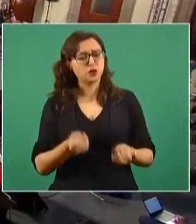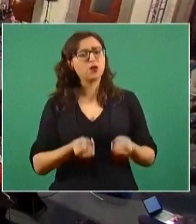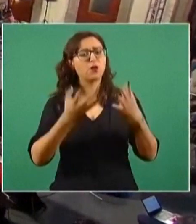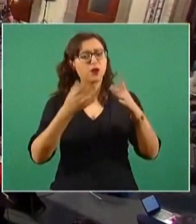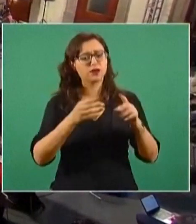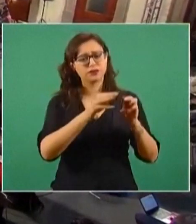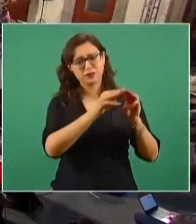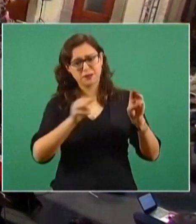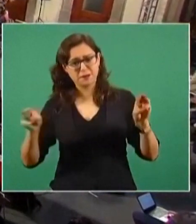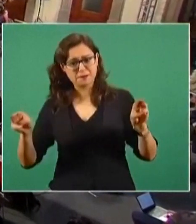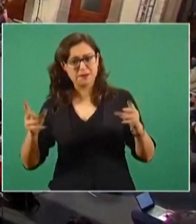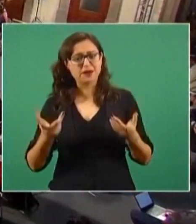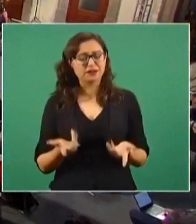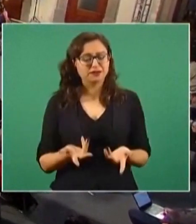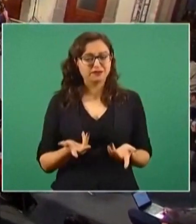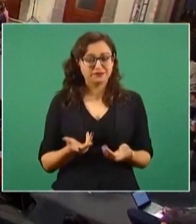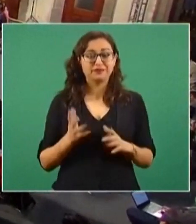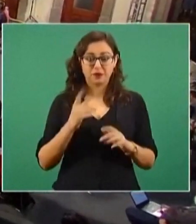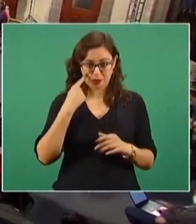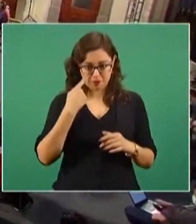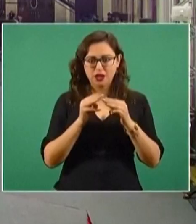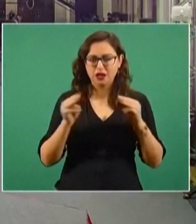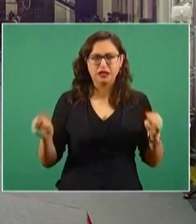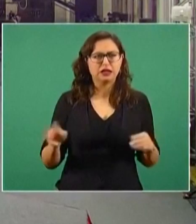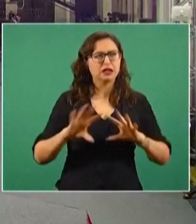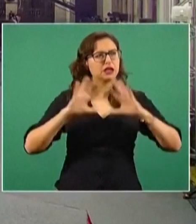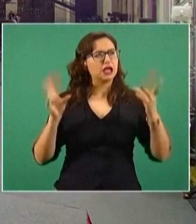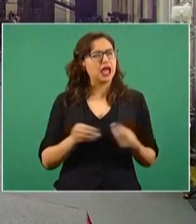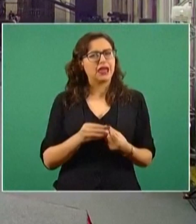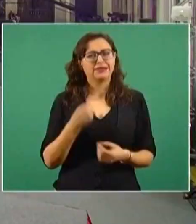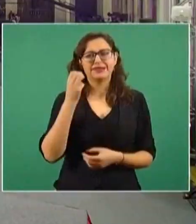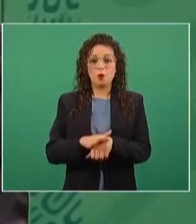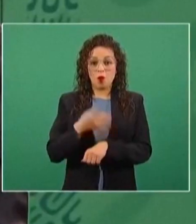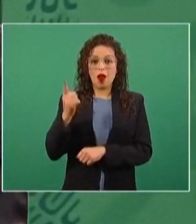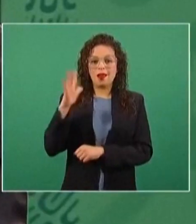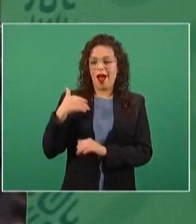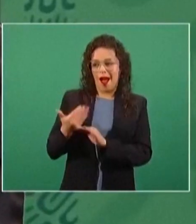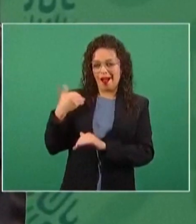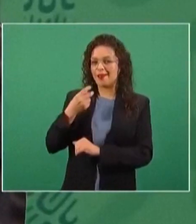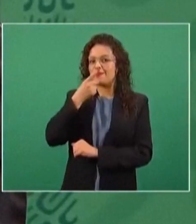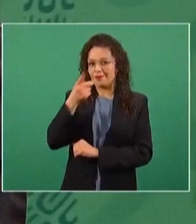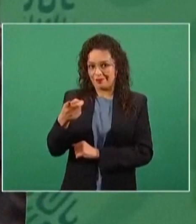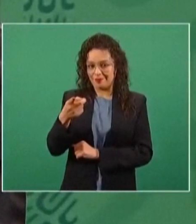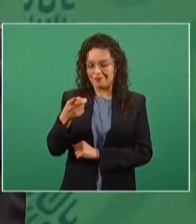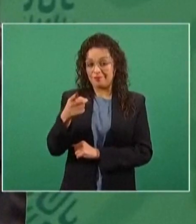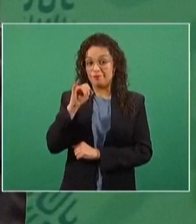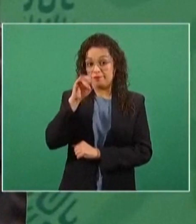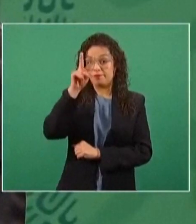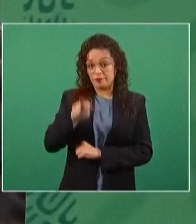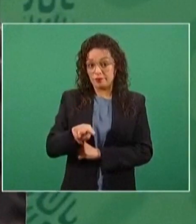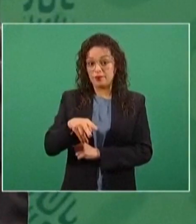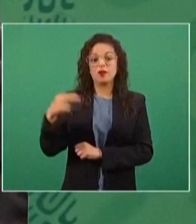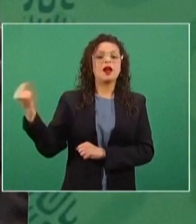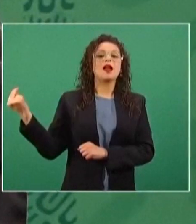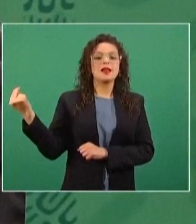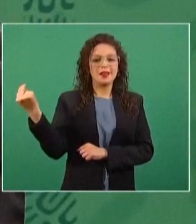quien en 2019 había amenazado a su país con aranceles y no frenaba el flujo migratorio. Se requiere la fuerza